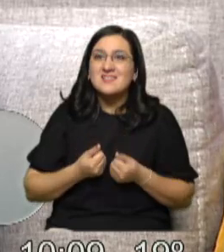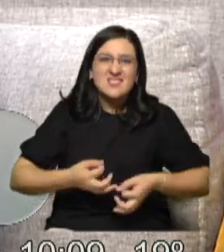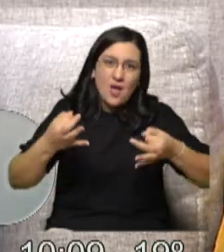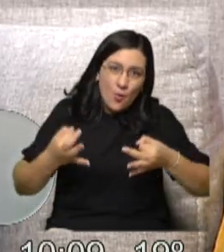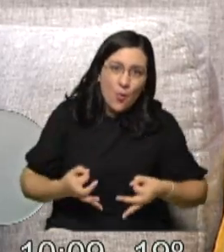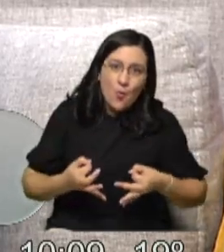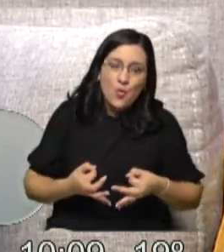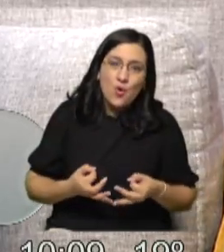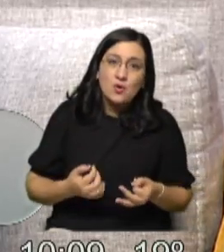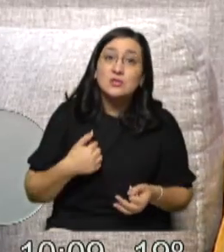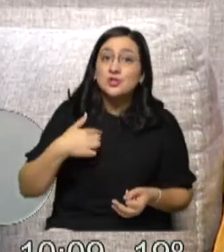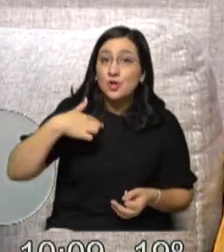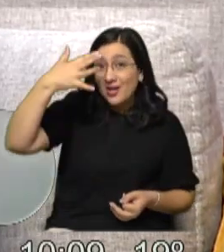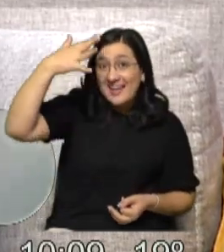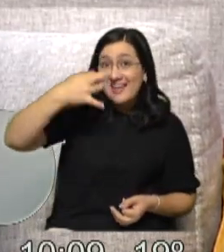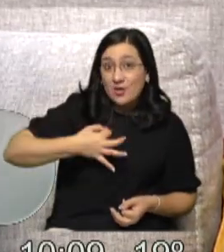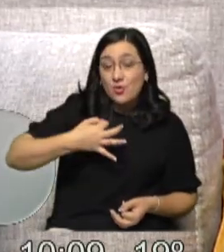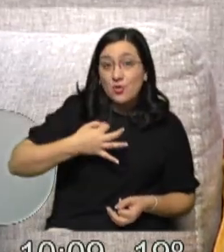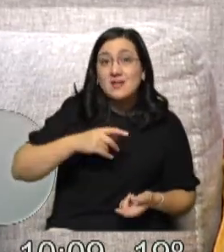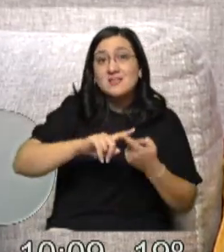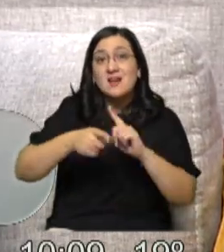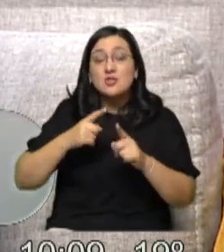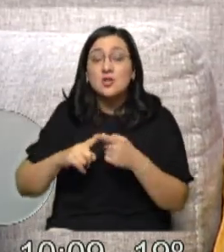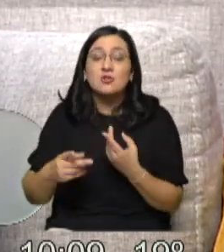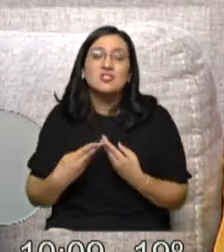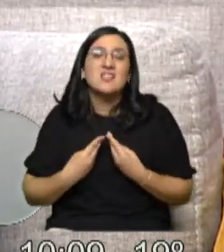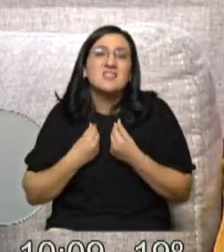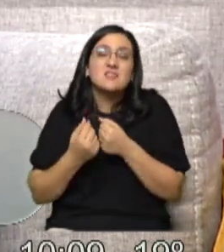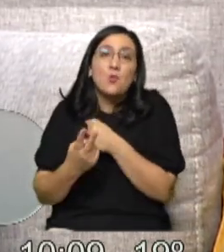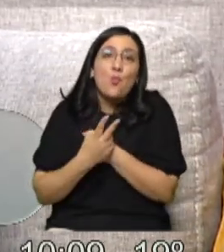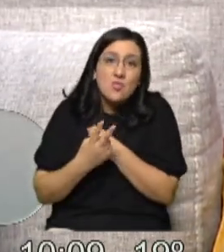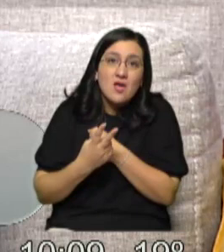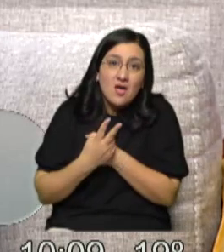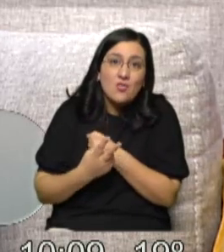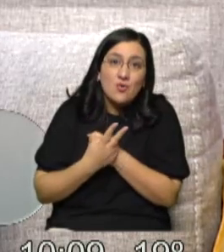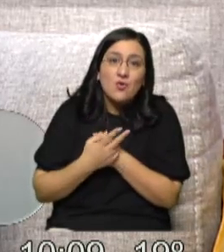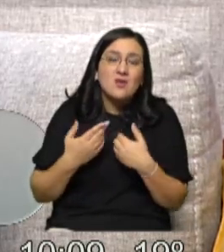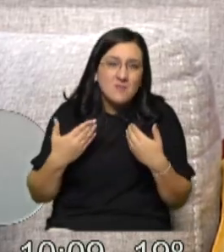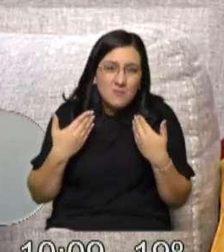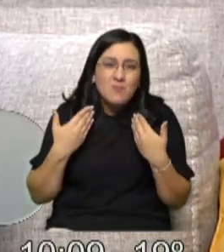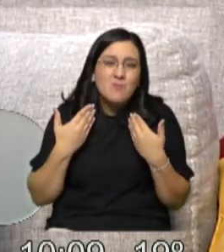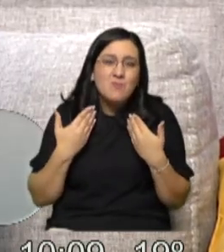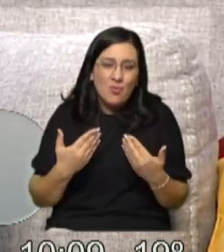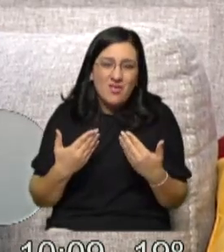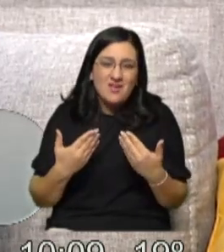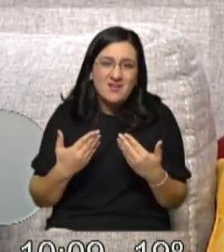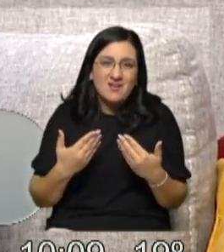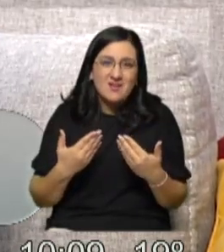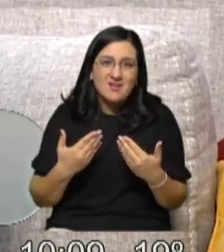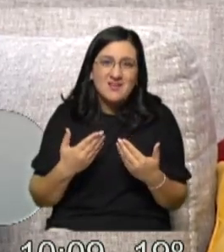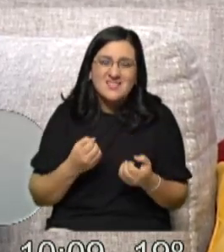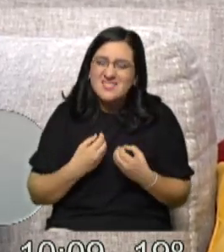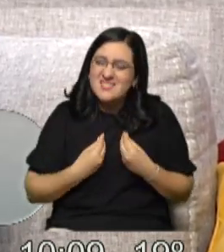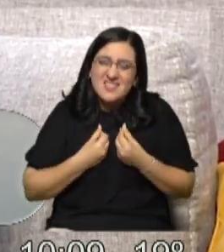seguro, yo creo que tiene que ver mucho con sentirse cuidado también y poder generar como estar en un